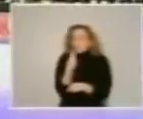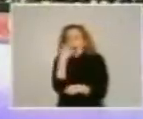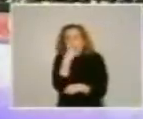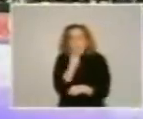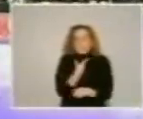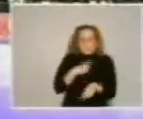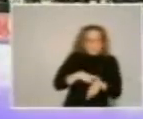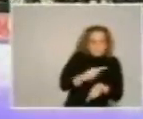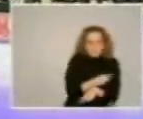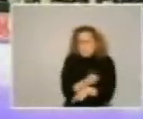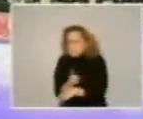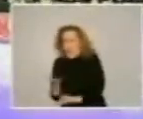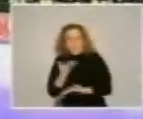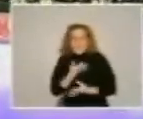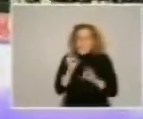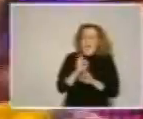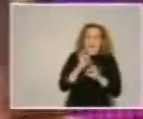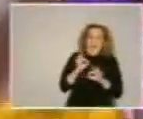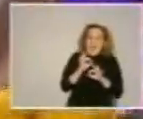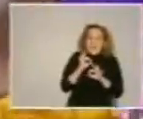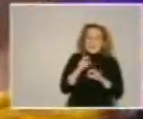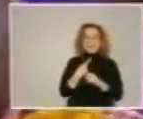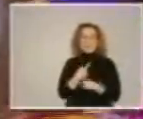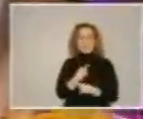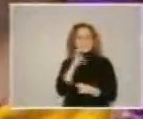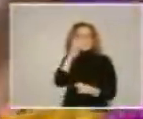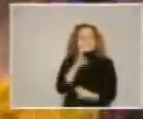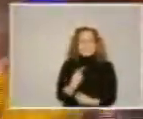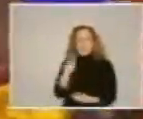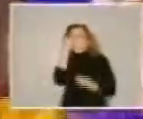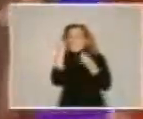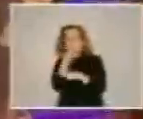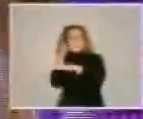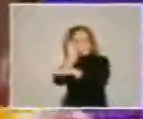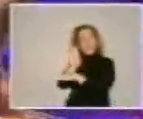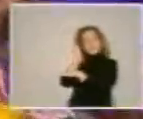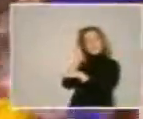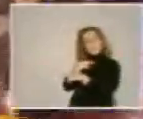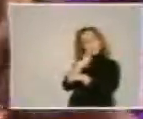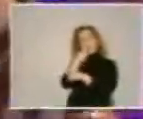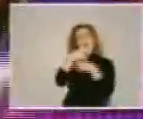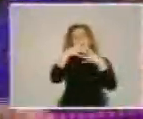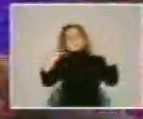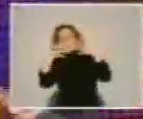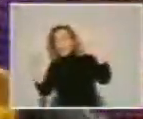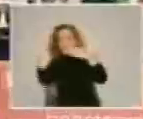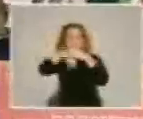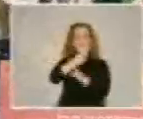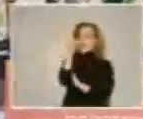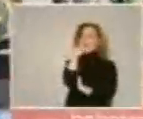rapidito, el tiempo no ayuda. Pa' colmo primi es pesado al presentar, dice 10 frases, lo que cabe en